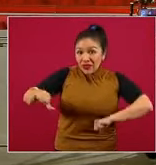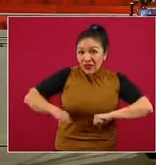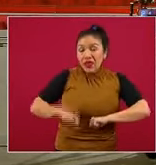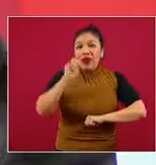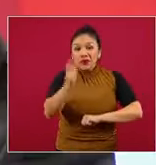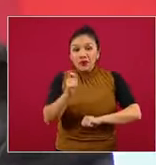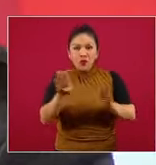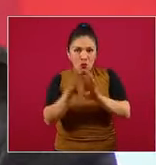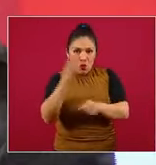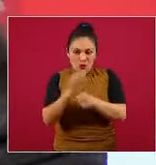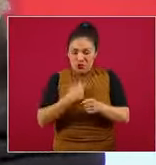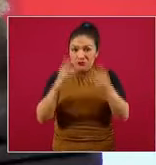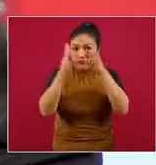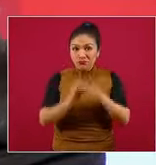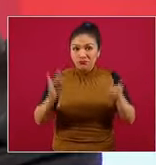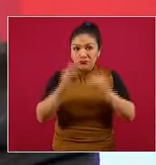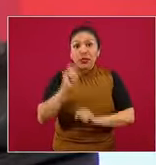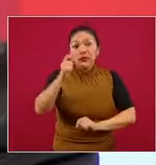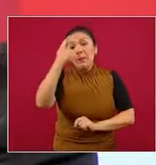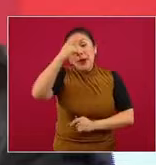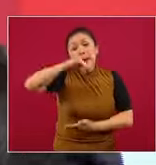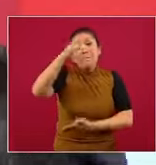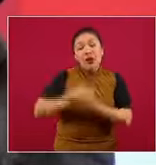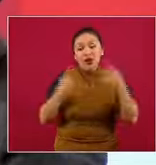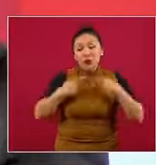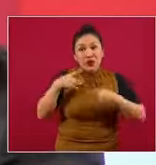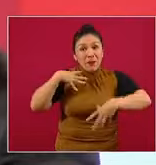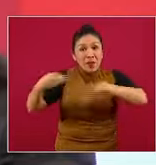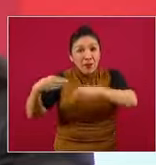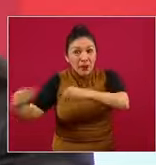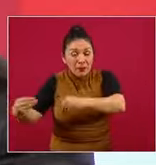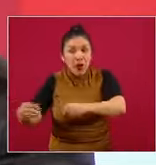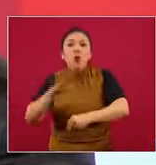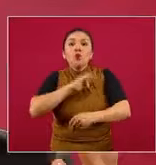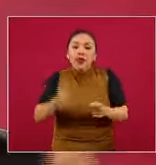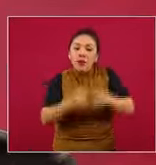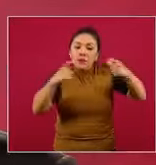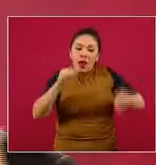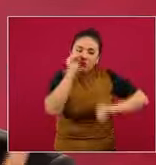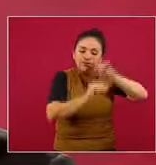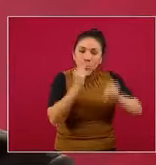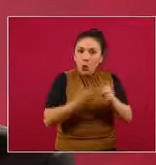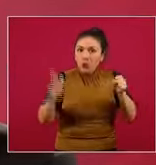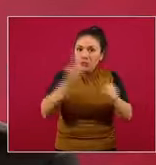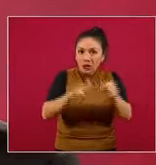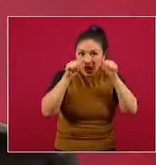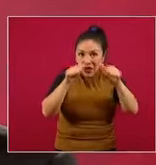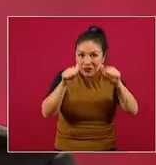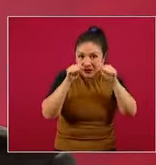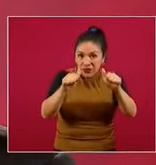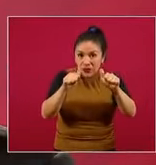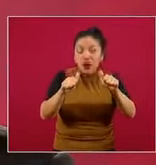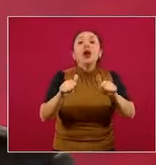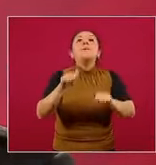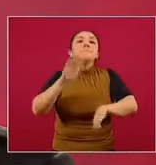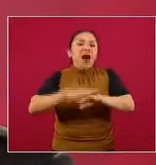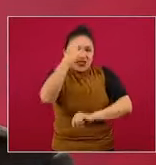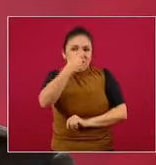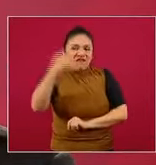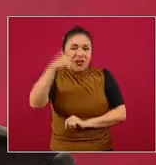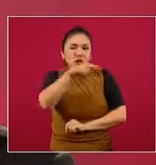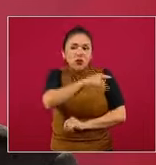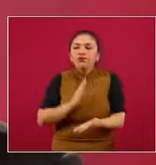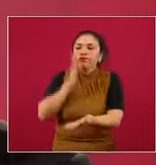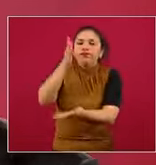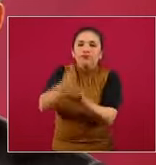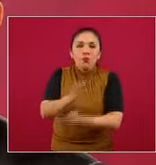ver, como lo estoy explicando, reducir los contagios, aumentar la capacidad hospitalaria y facilitar el